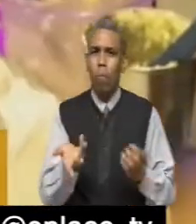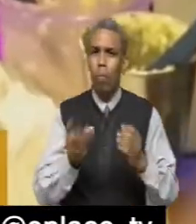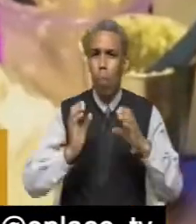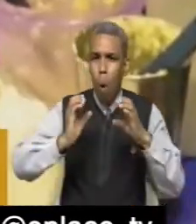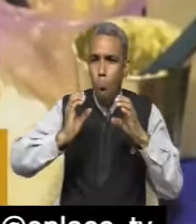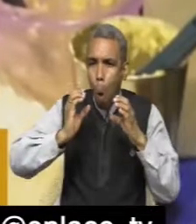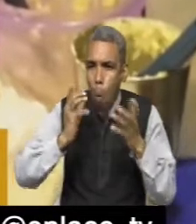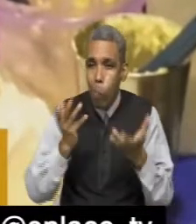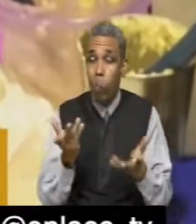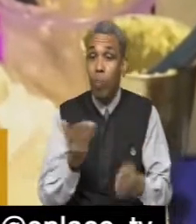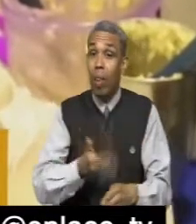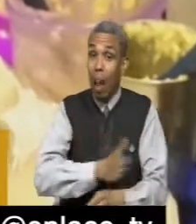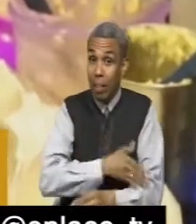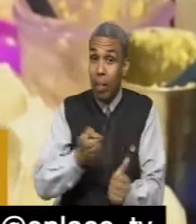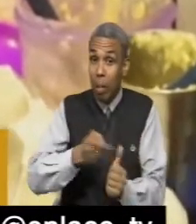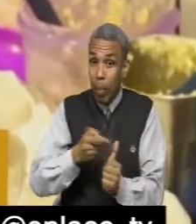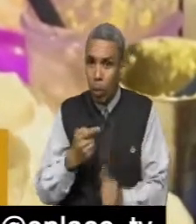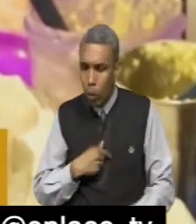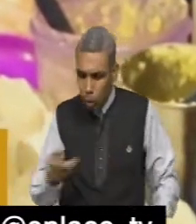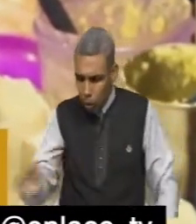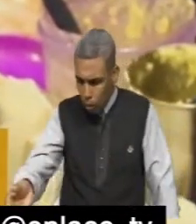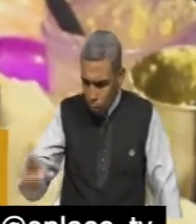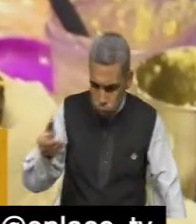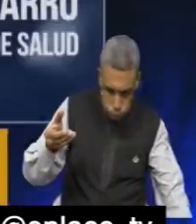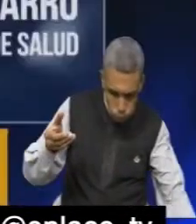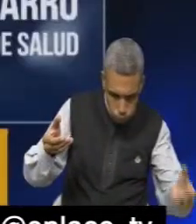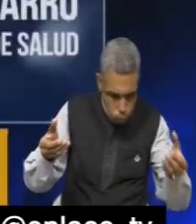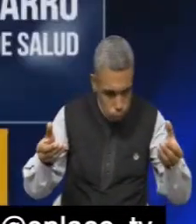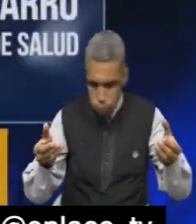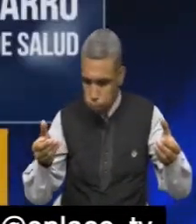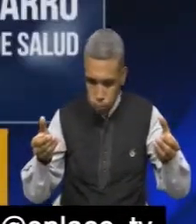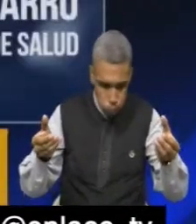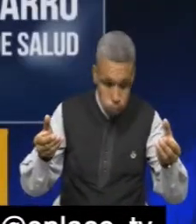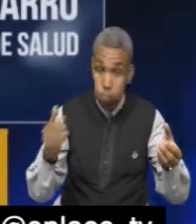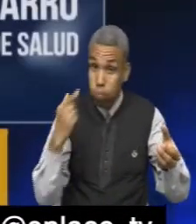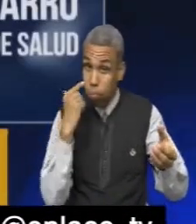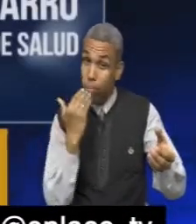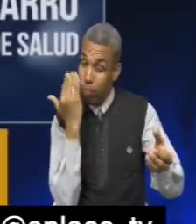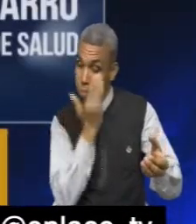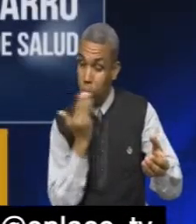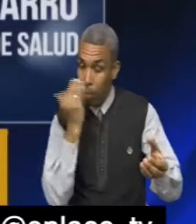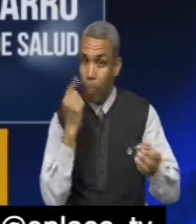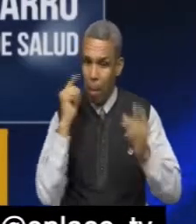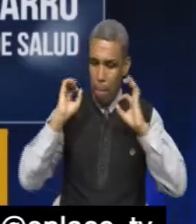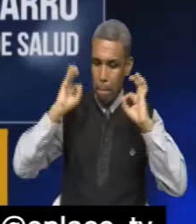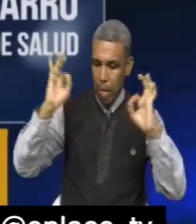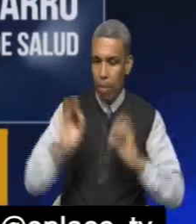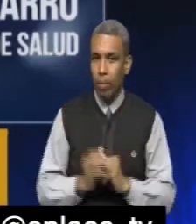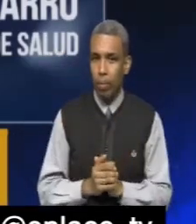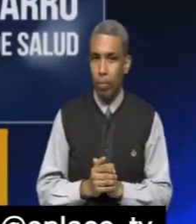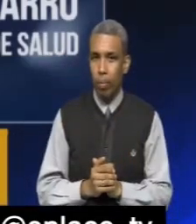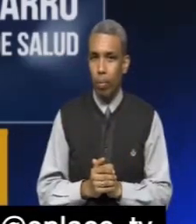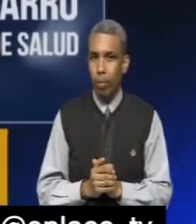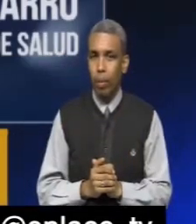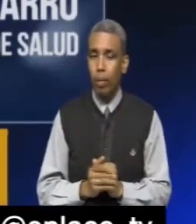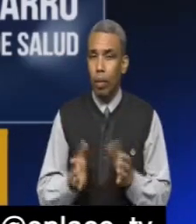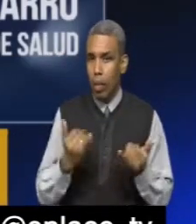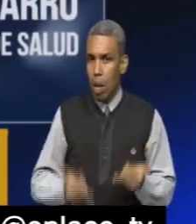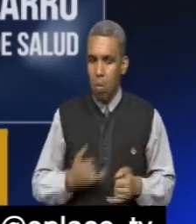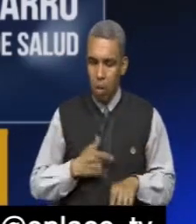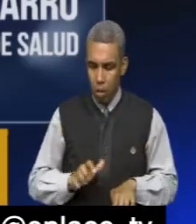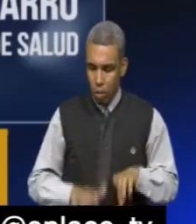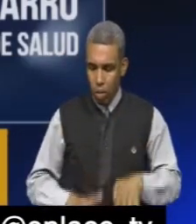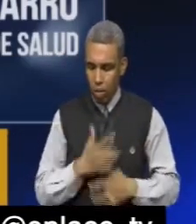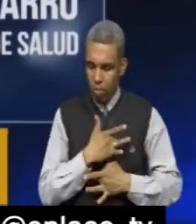hacerles inspección, vigilancia y control. Por parte de la Secretaría de Local de Salud, se le hizo la inspección,